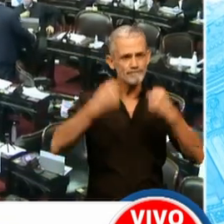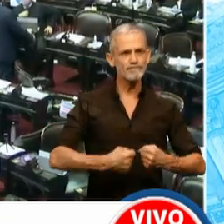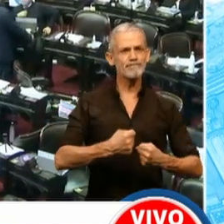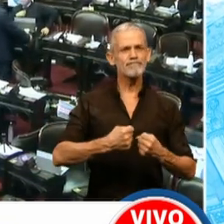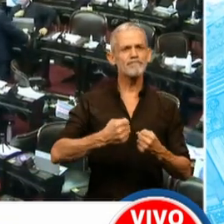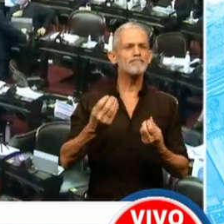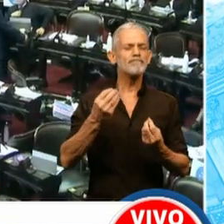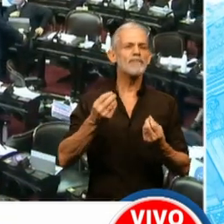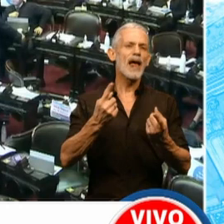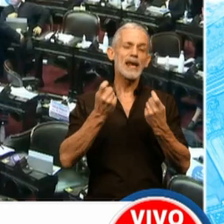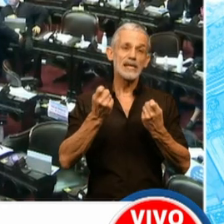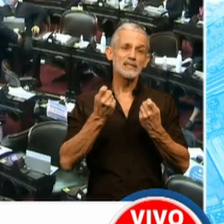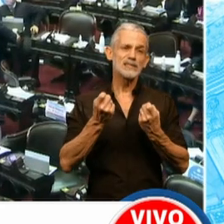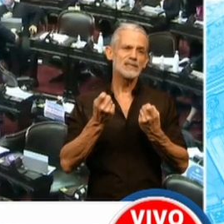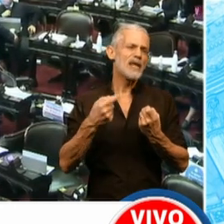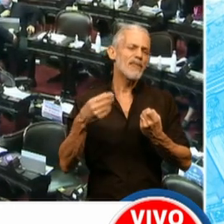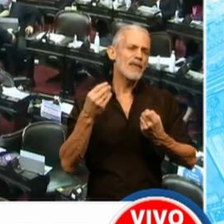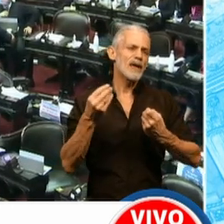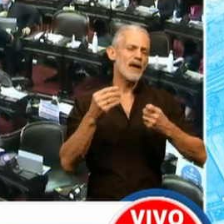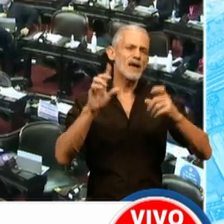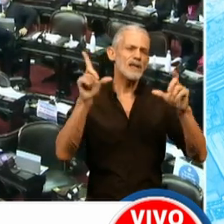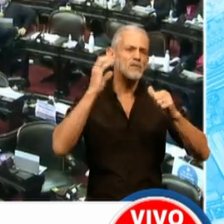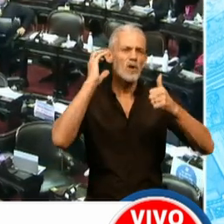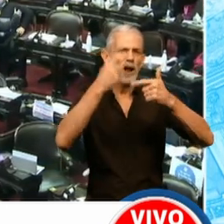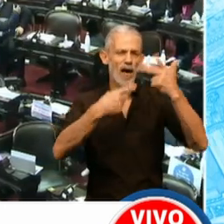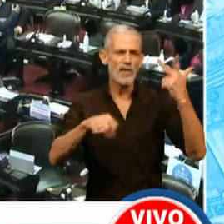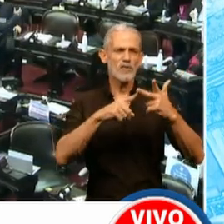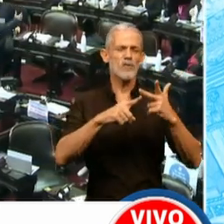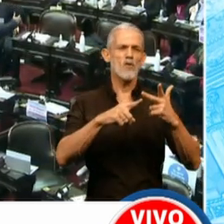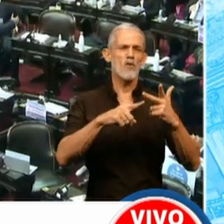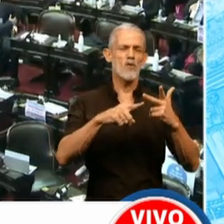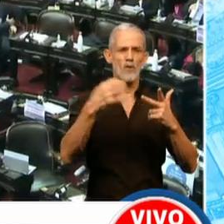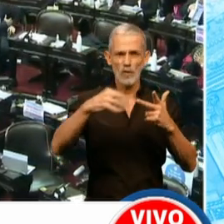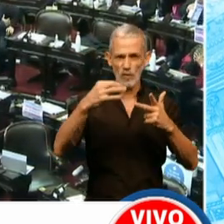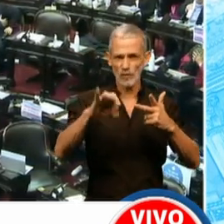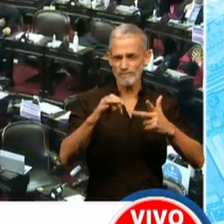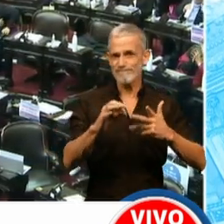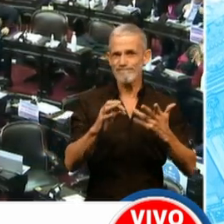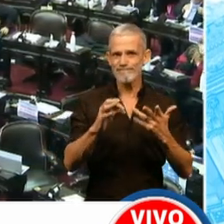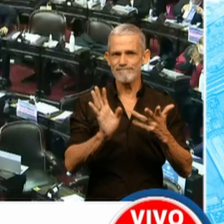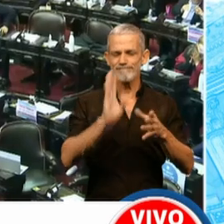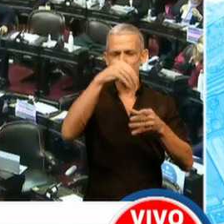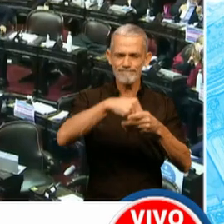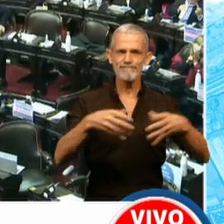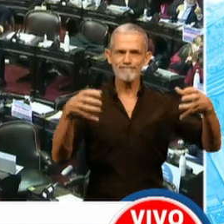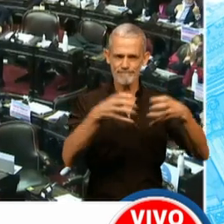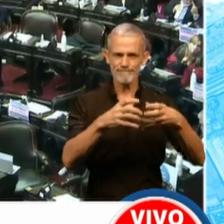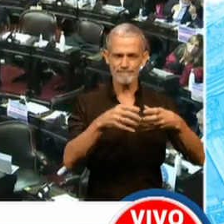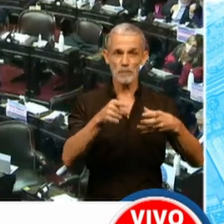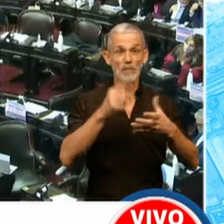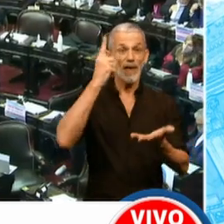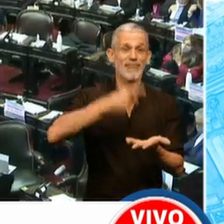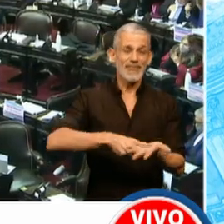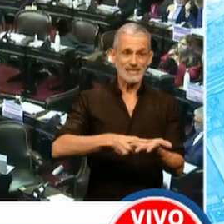en la necesidad de que los medios de comunicación en nuestro país formen parte de esta